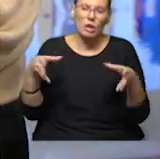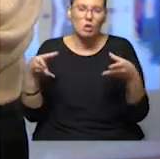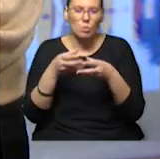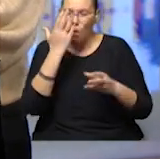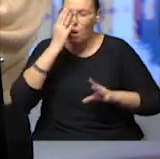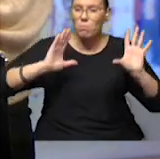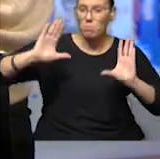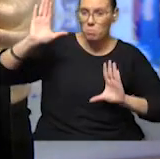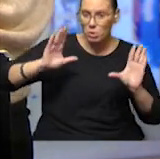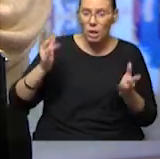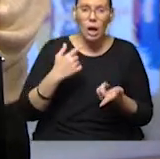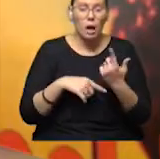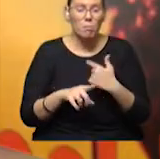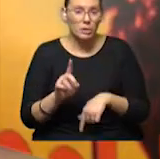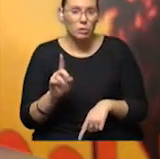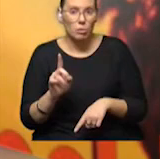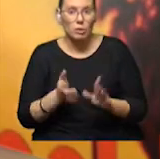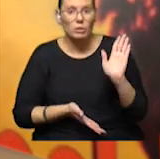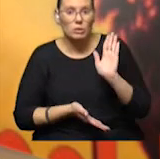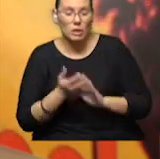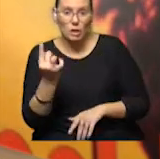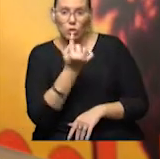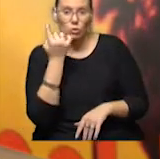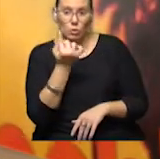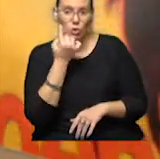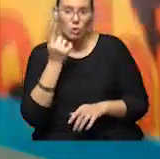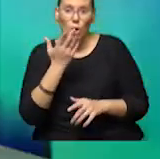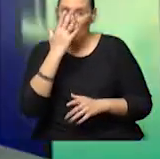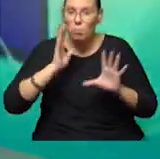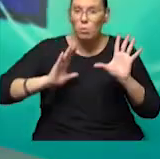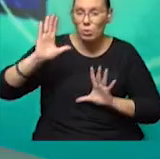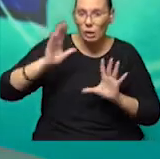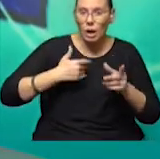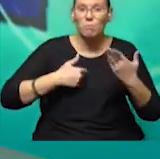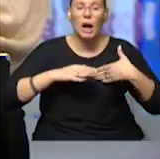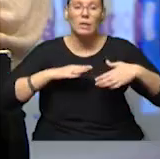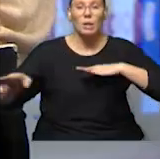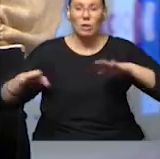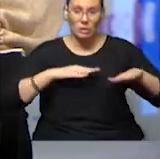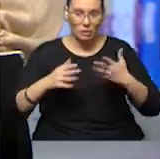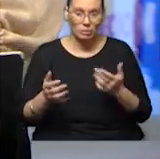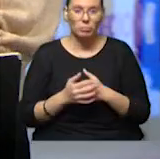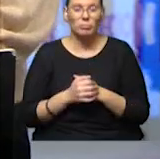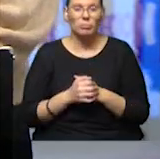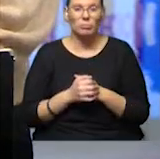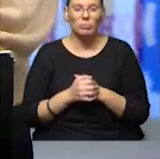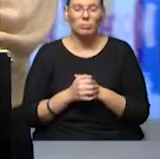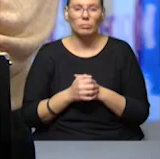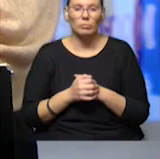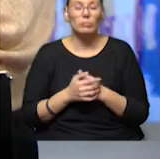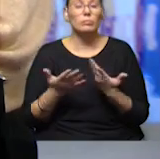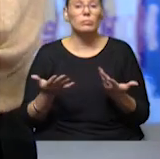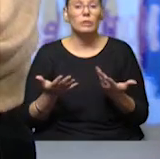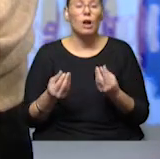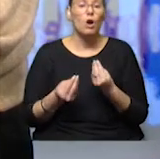introspectiva también. Sí, cuando salía a hacer un solo en la murga era más un parodista, por ejemplo. De ese lugar. Perfecto.